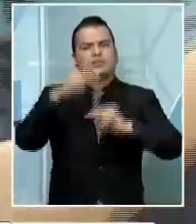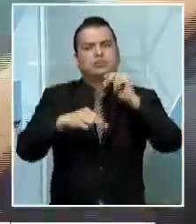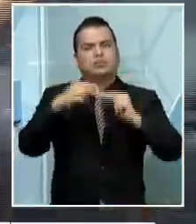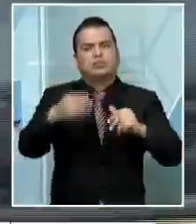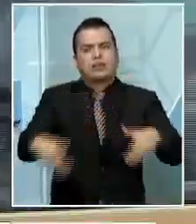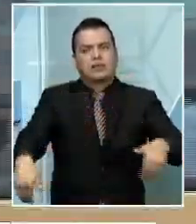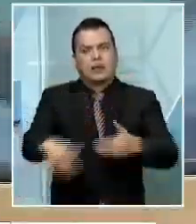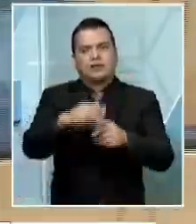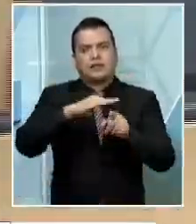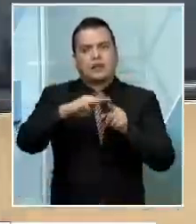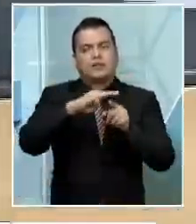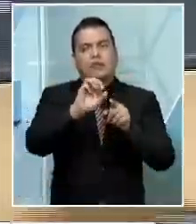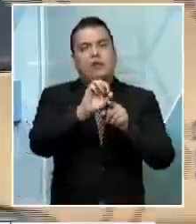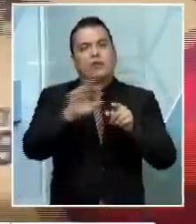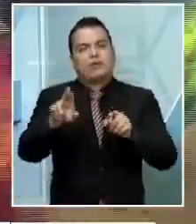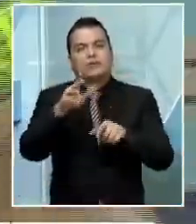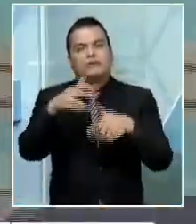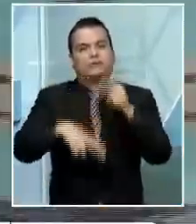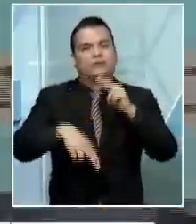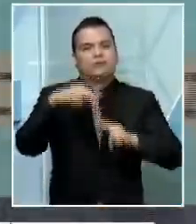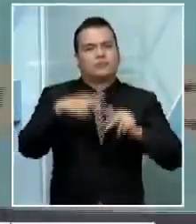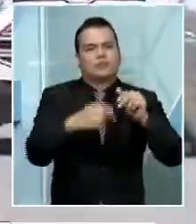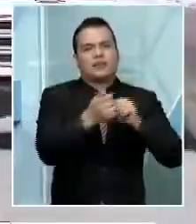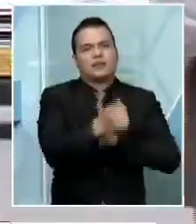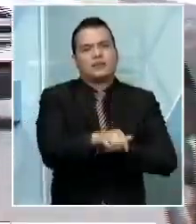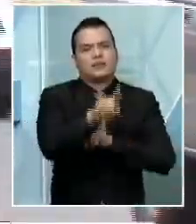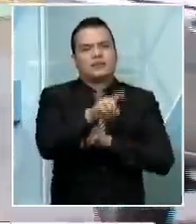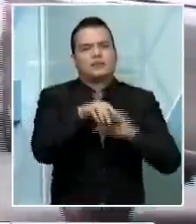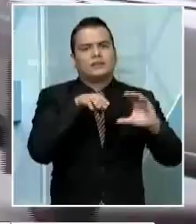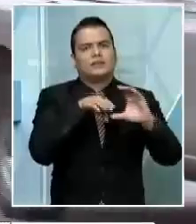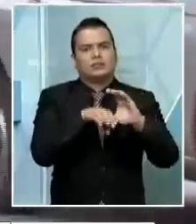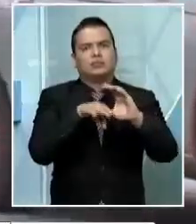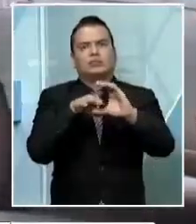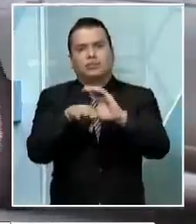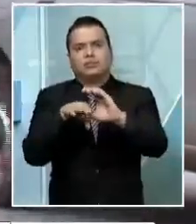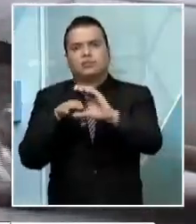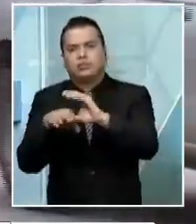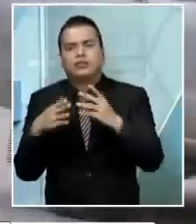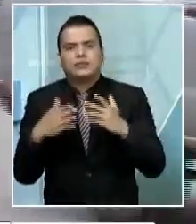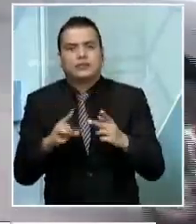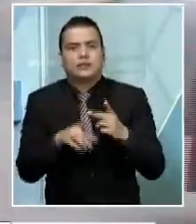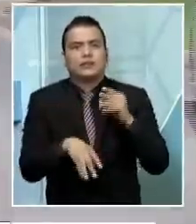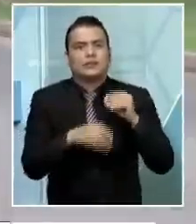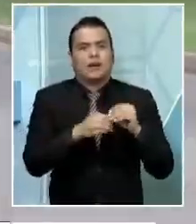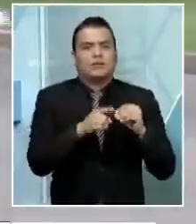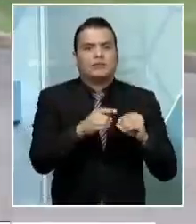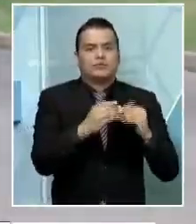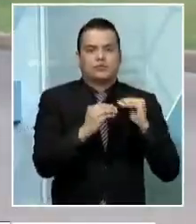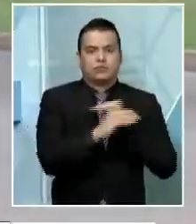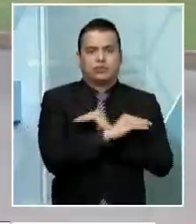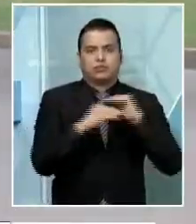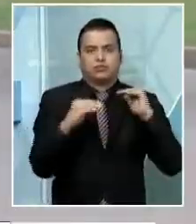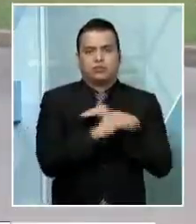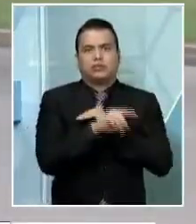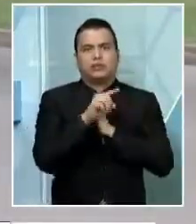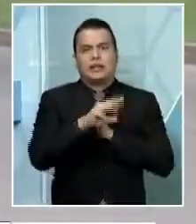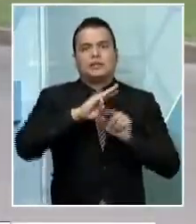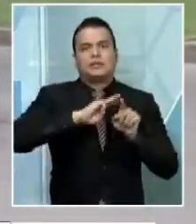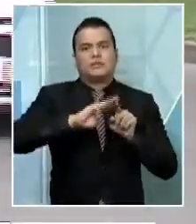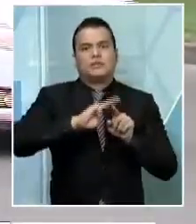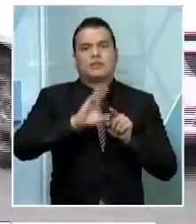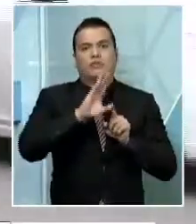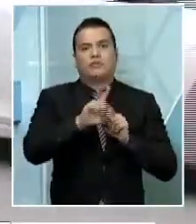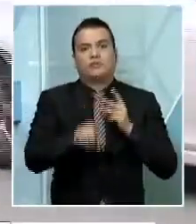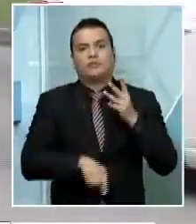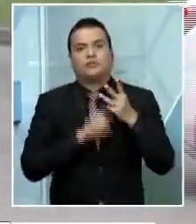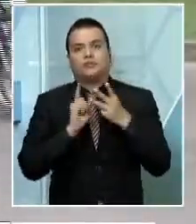que comprende en el primer tramo la construcción de 16 estaciones de parada, la adecuación de un carril para el uso exclusivo de los vehículos del sistema y la